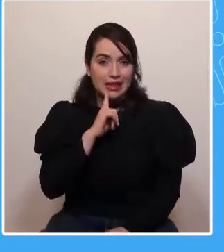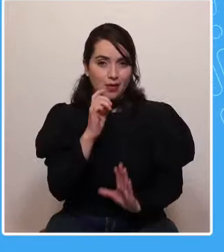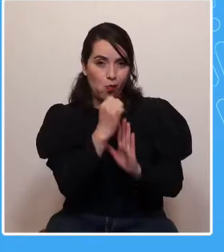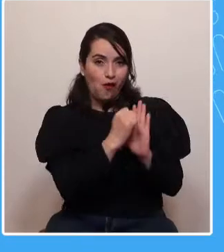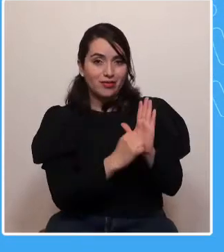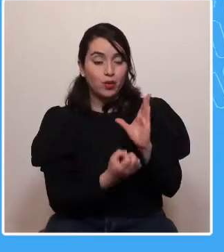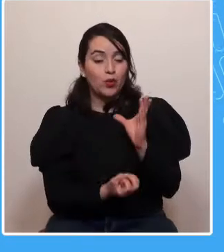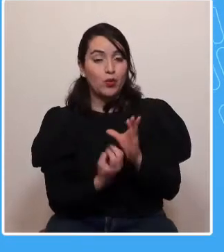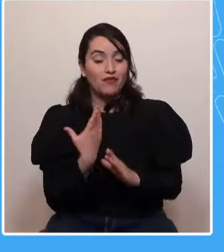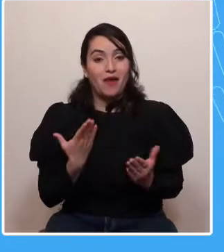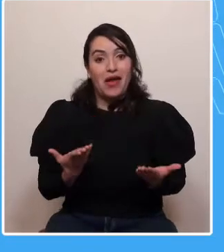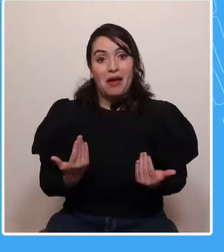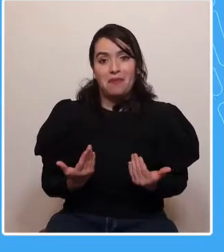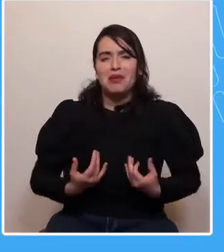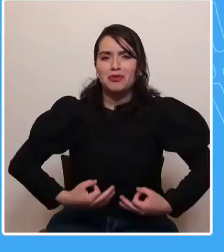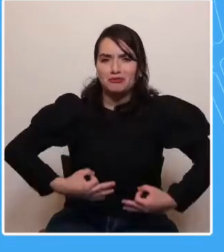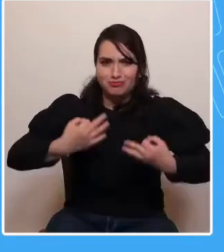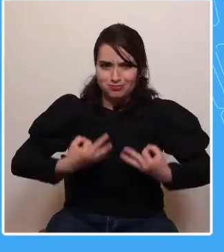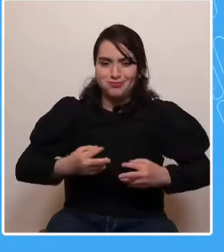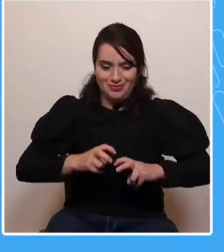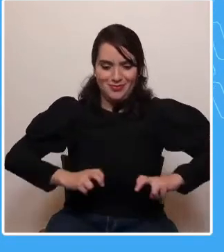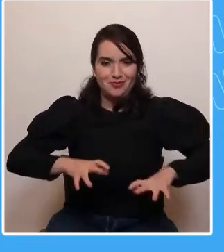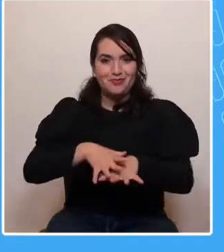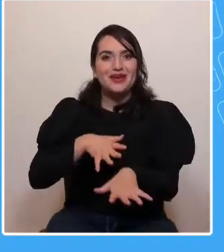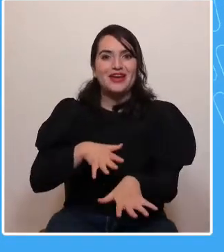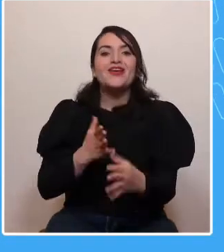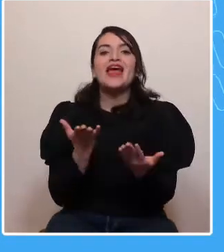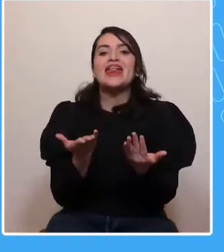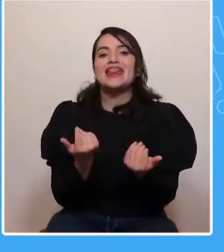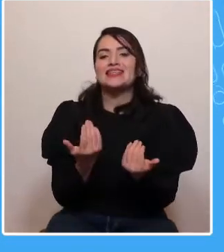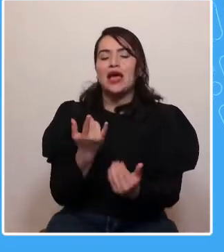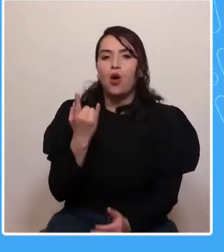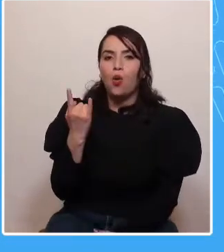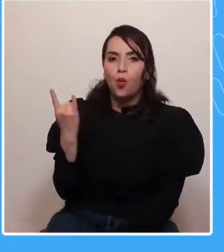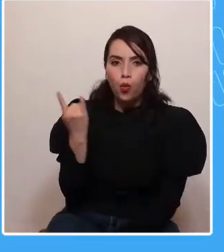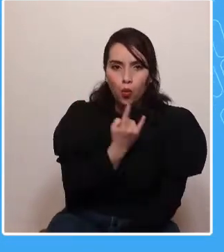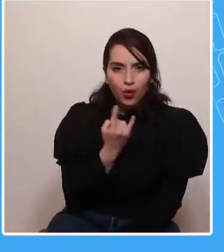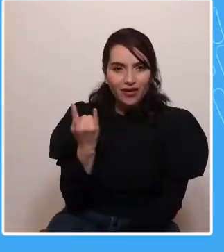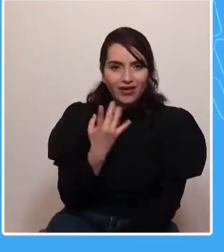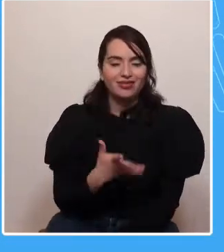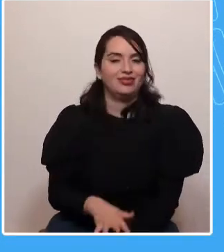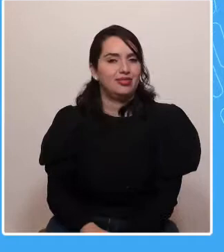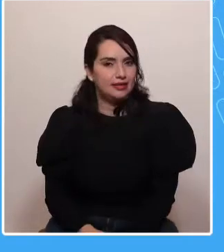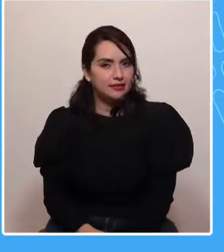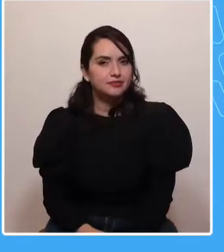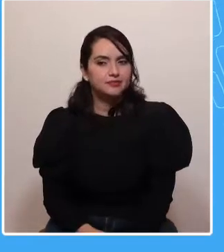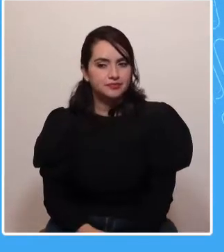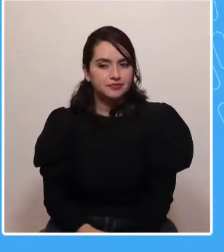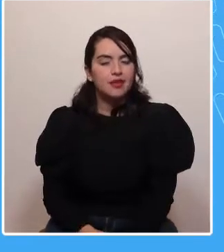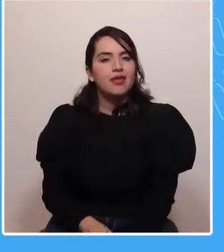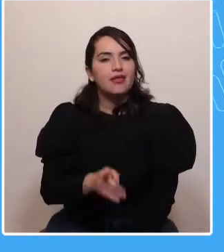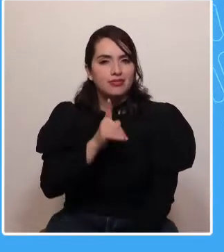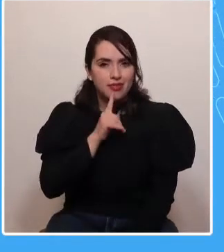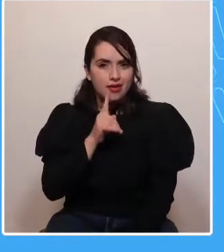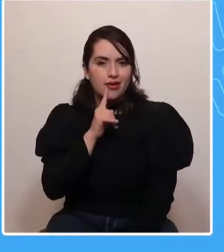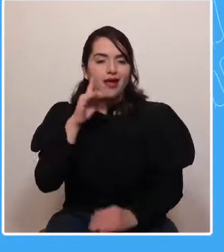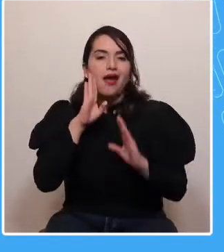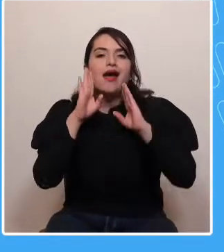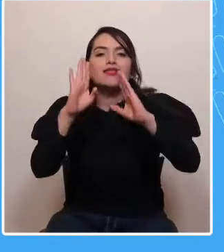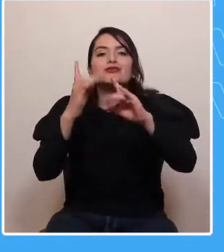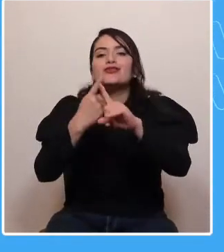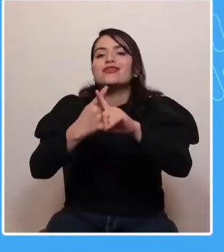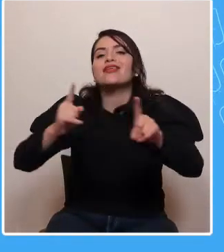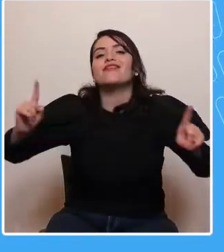que esperamos convenzan al Pleno de la necesidad urgente de tener, sí, un tratamiento